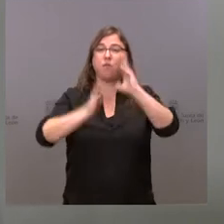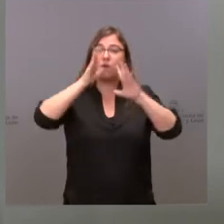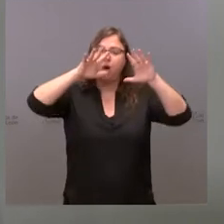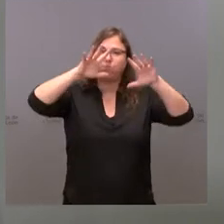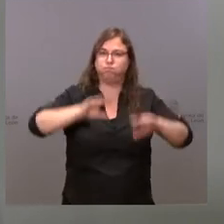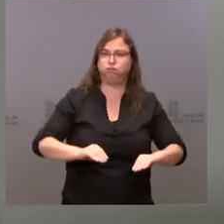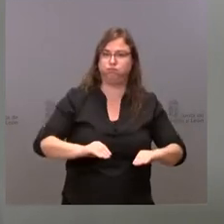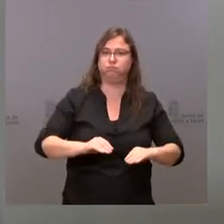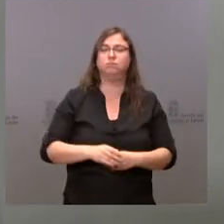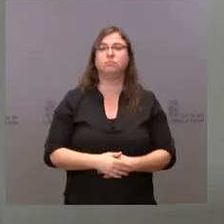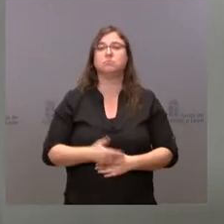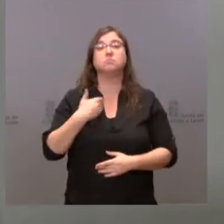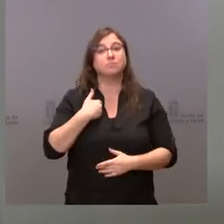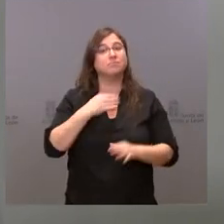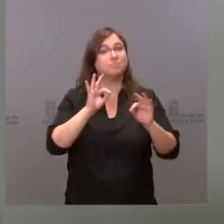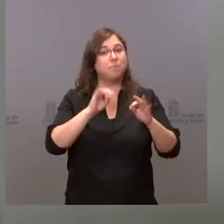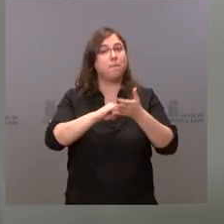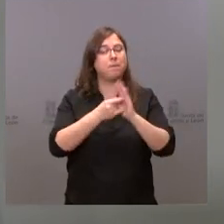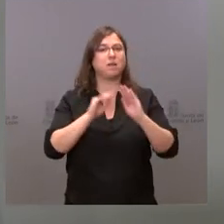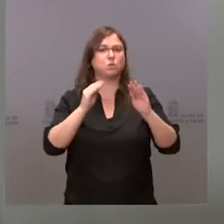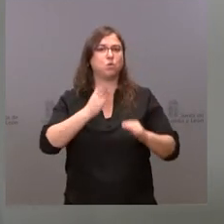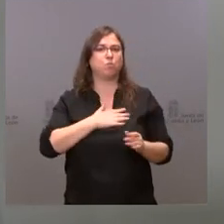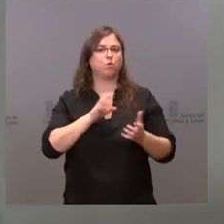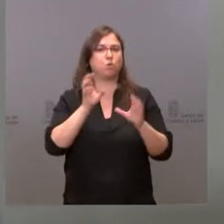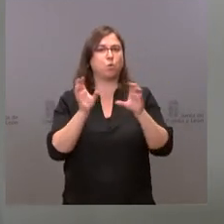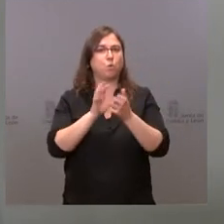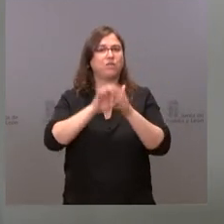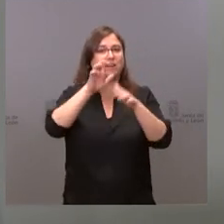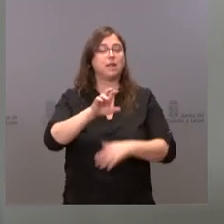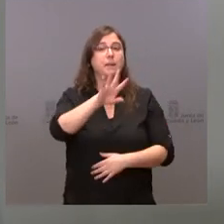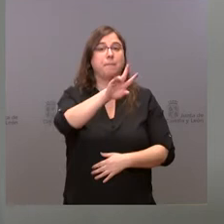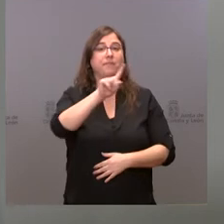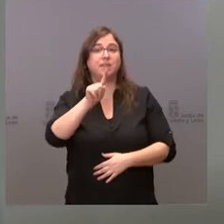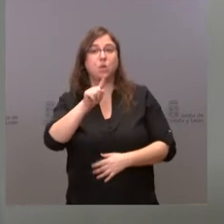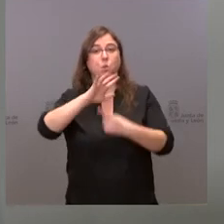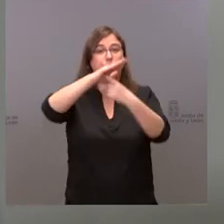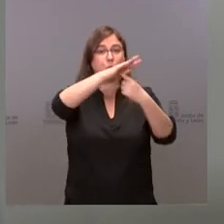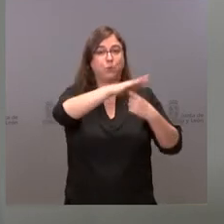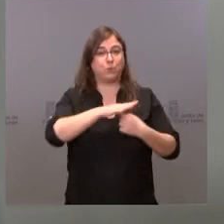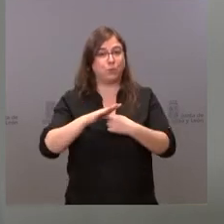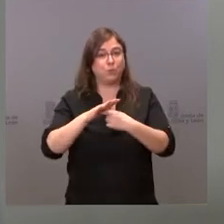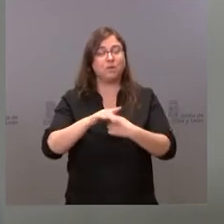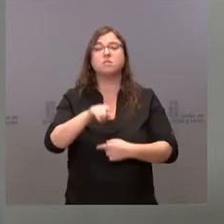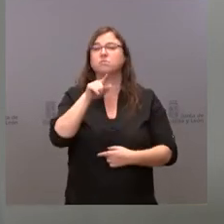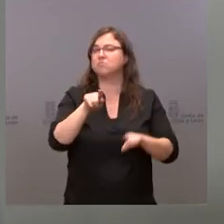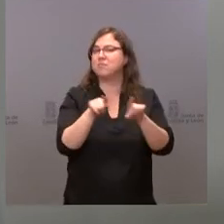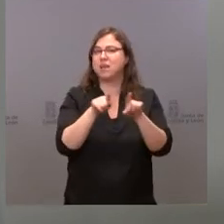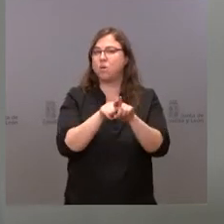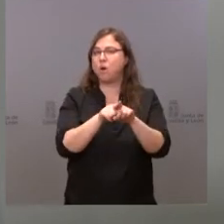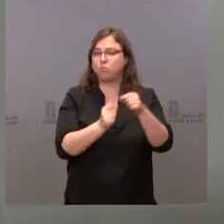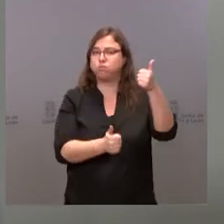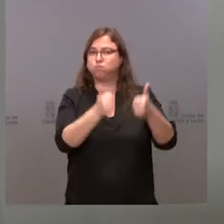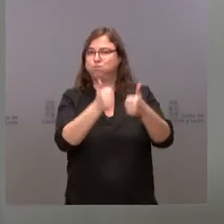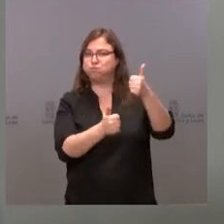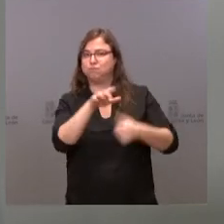dentro del operativo que dispone la junta de castilla y león de 21 helicópteros esta es el concurso para